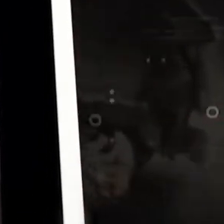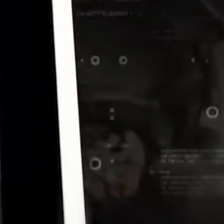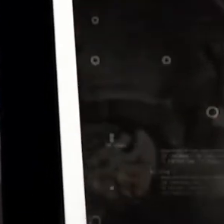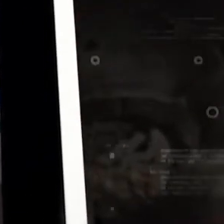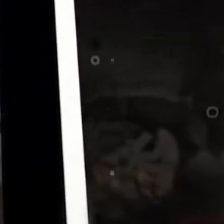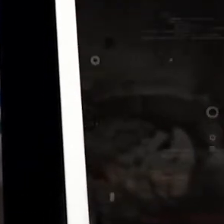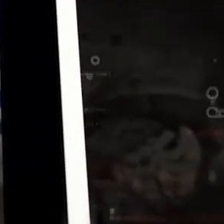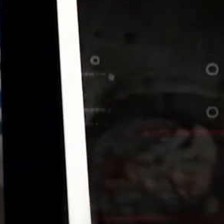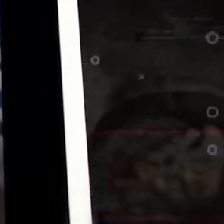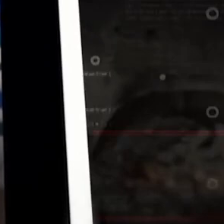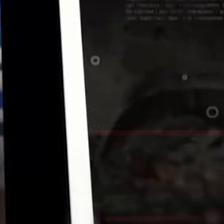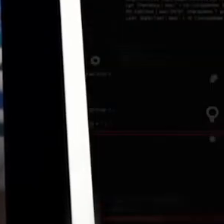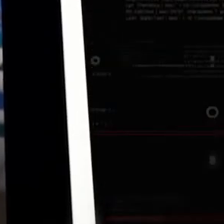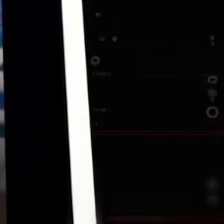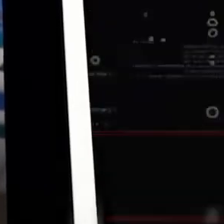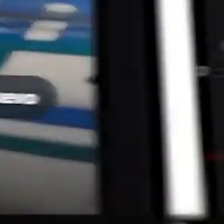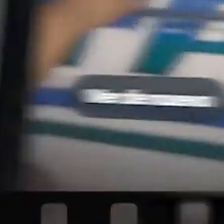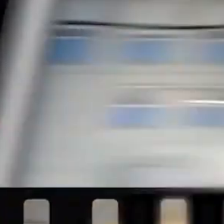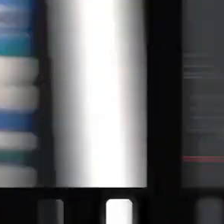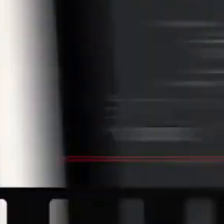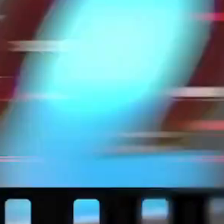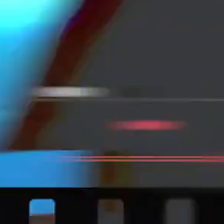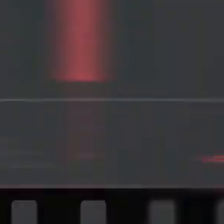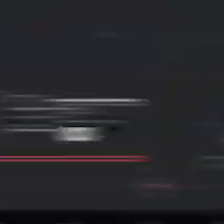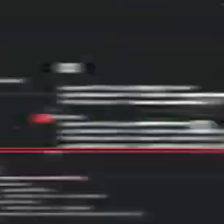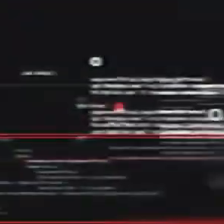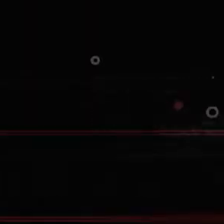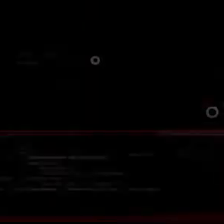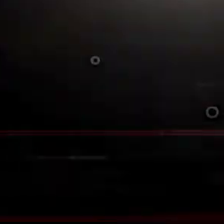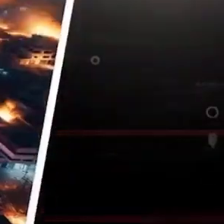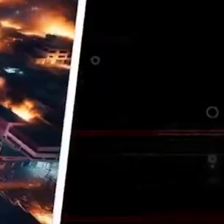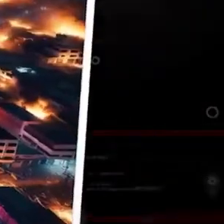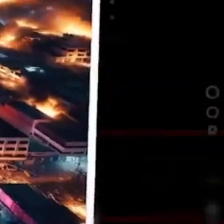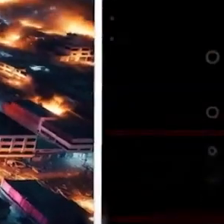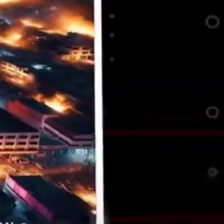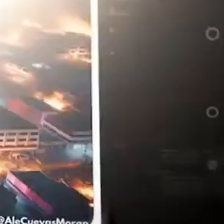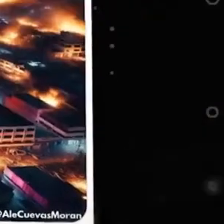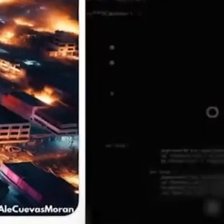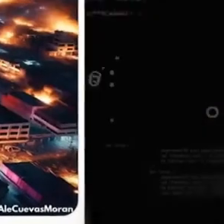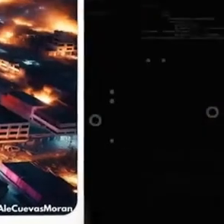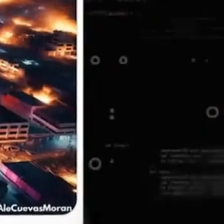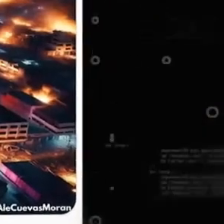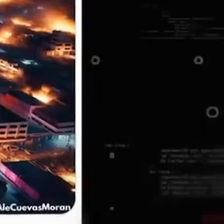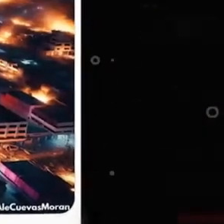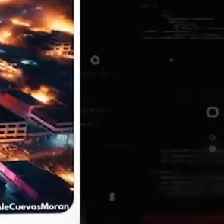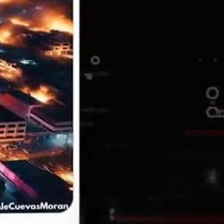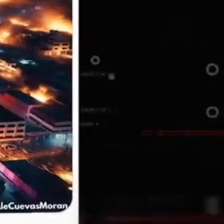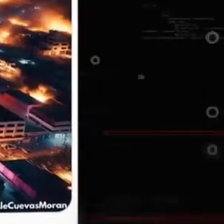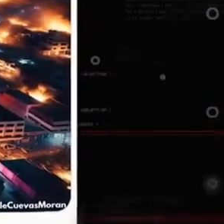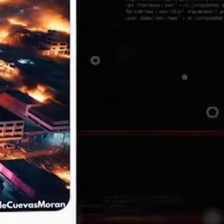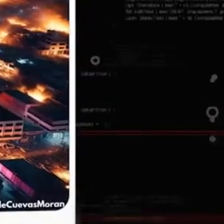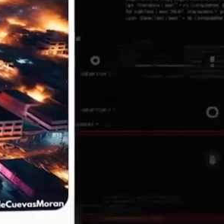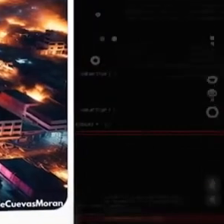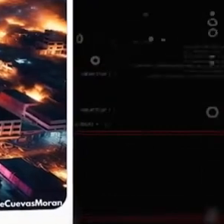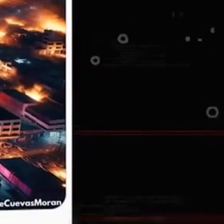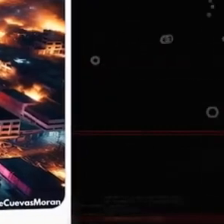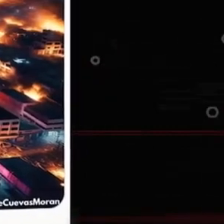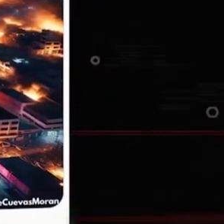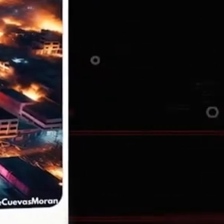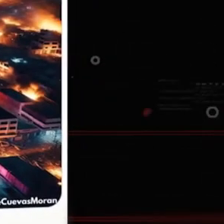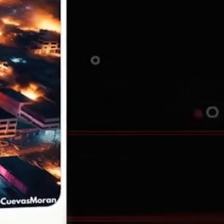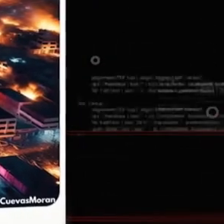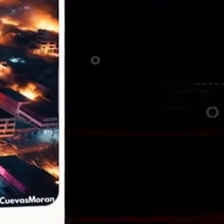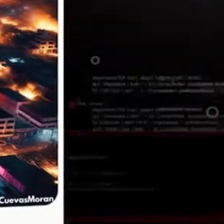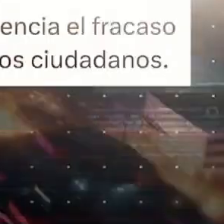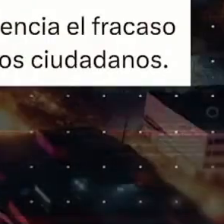Santos, precandidata a la gubernatura del estado. 2. Falsa imagen de Villahermosa incendiada. Usuarios de redes